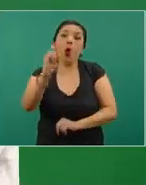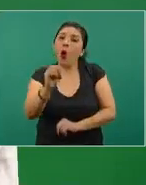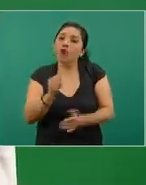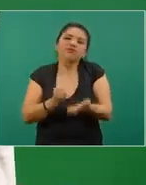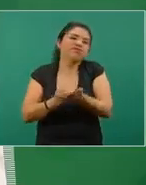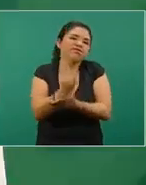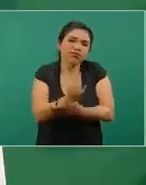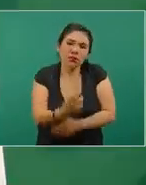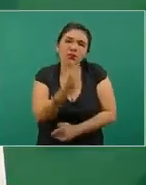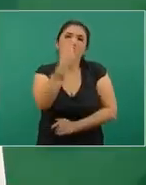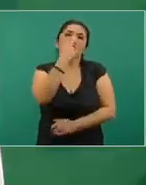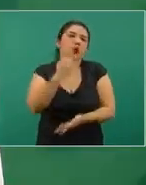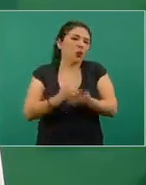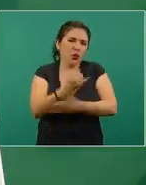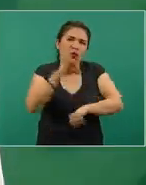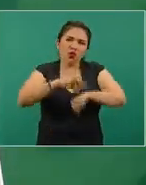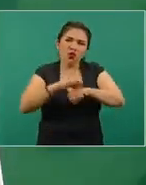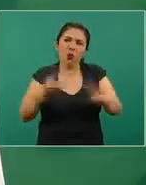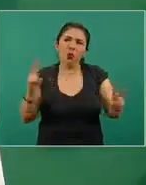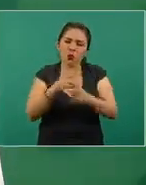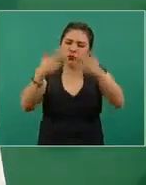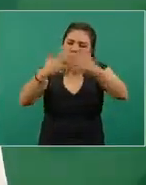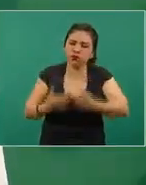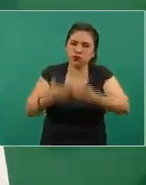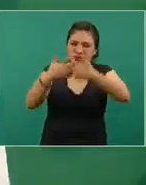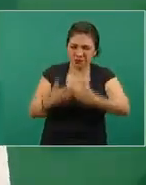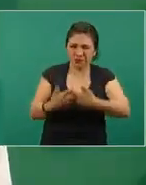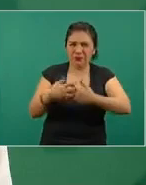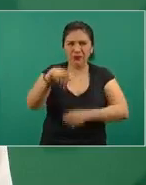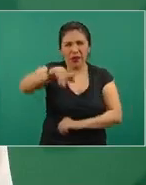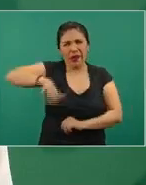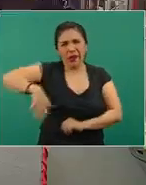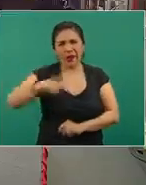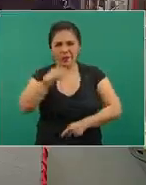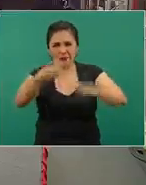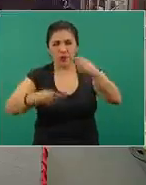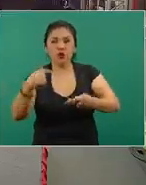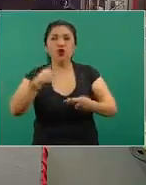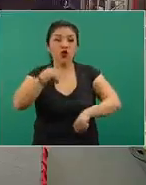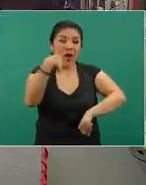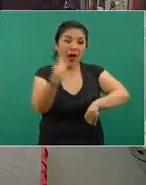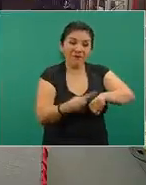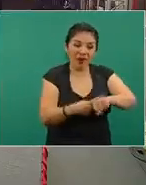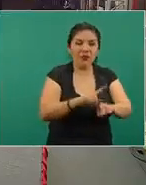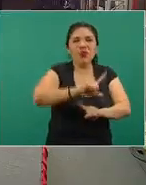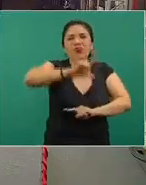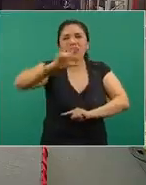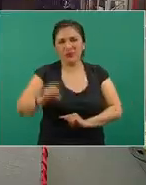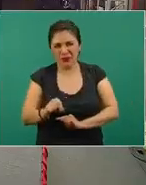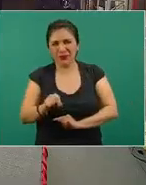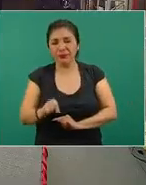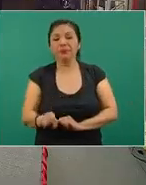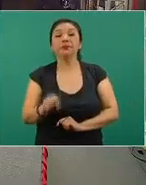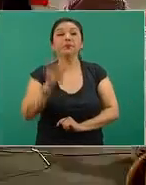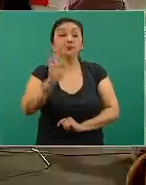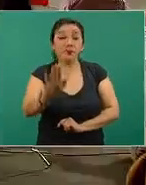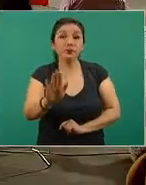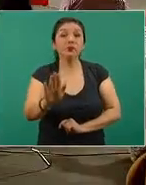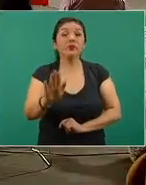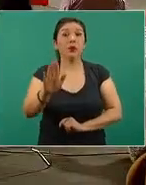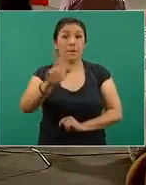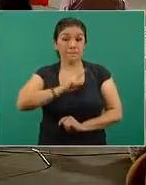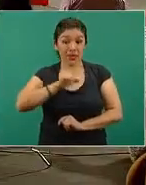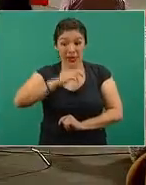aprovecho para comentar, usted me hizo esta pregunta cuando regresé después de haber estado enfermo, para destacar, no solo o no tanto